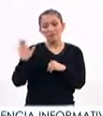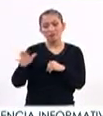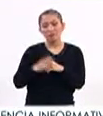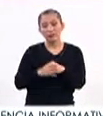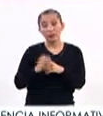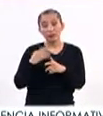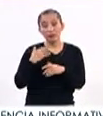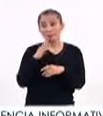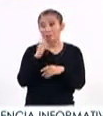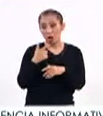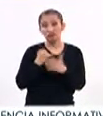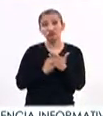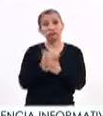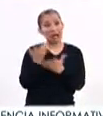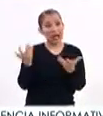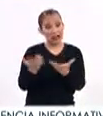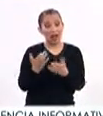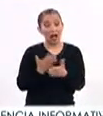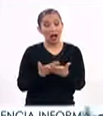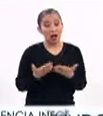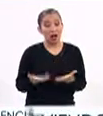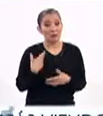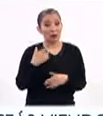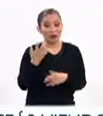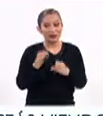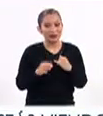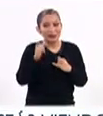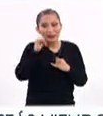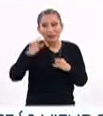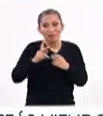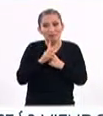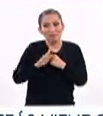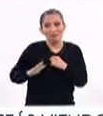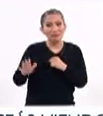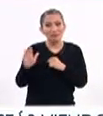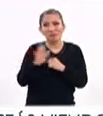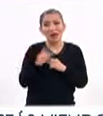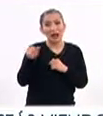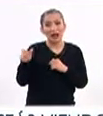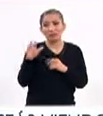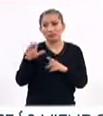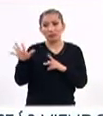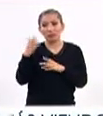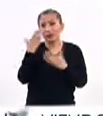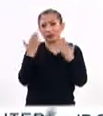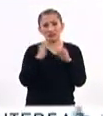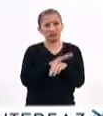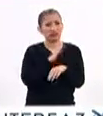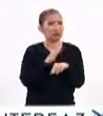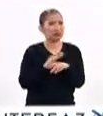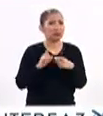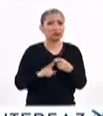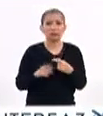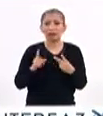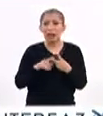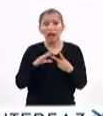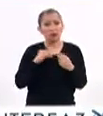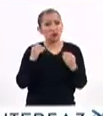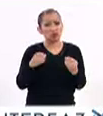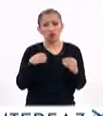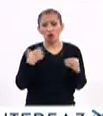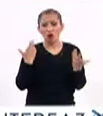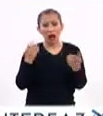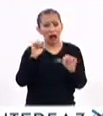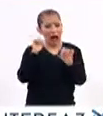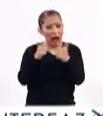creo que fue la mejor decisión que he tomado hasta ahora, porque al final es un país donde las condiciones de estudio son excelentes, hay mucha